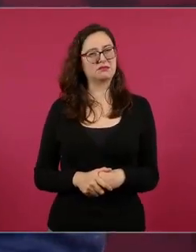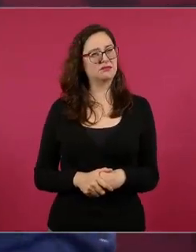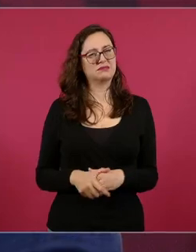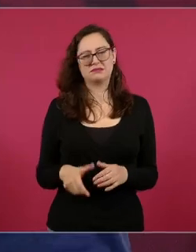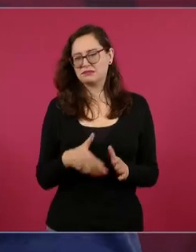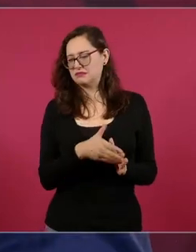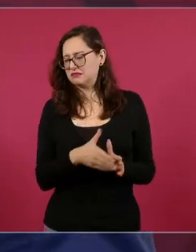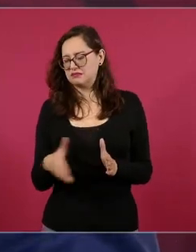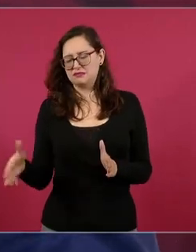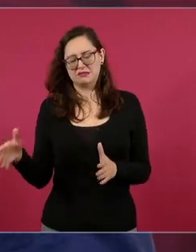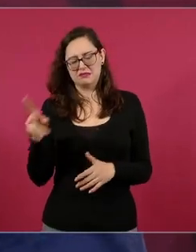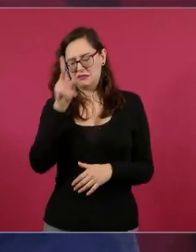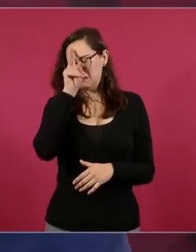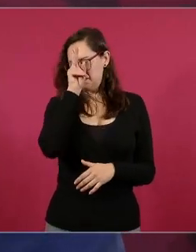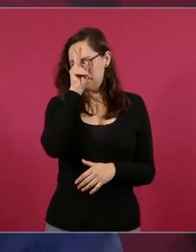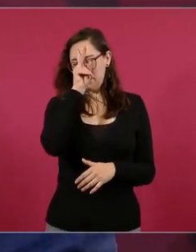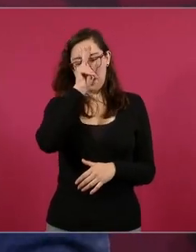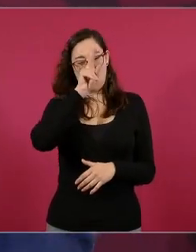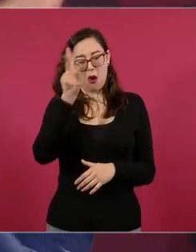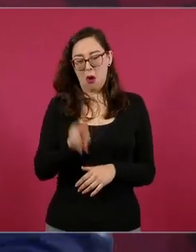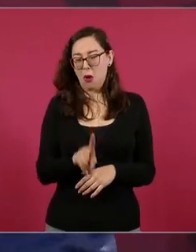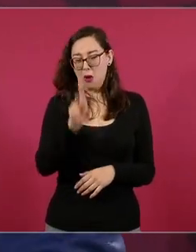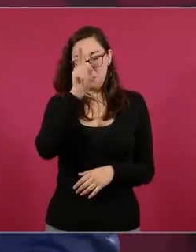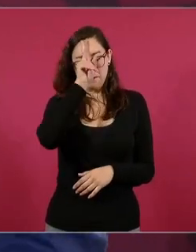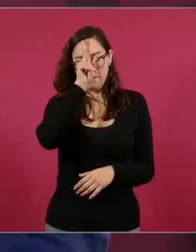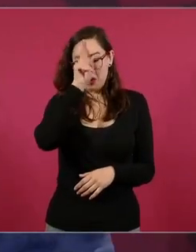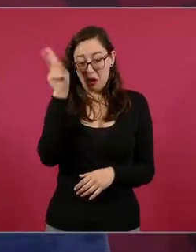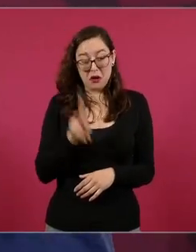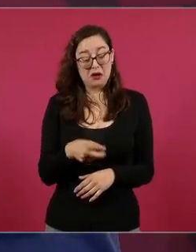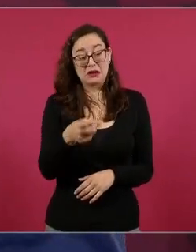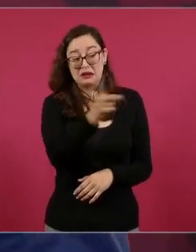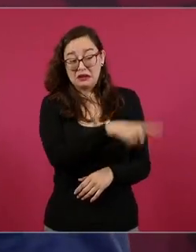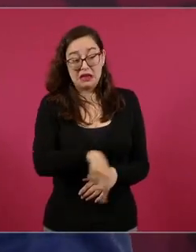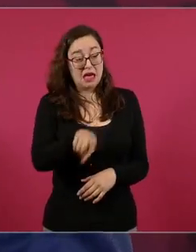de ofrecer o disculpa o